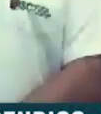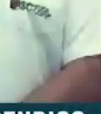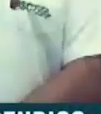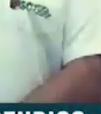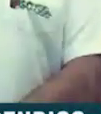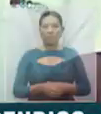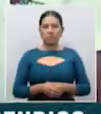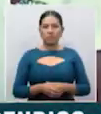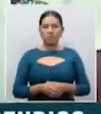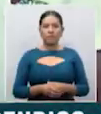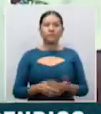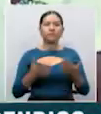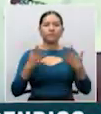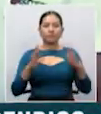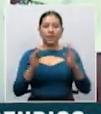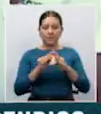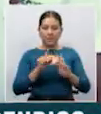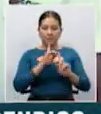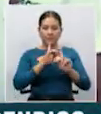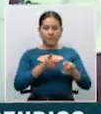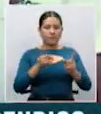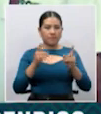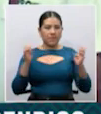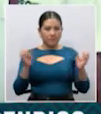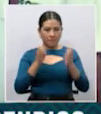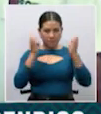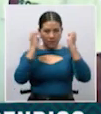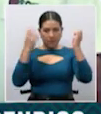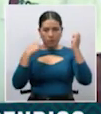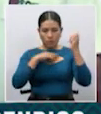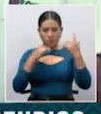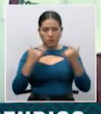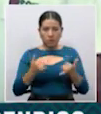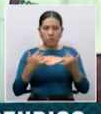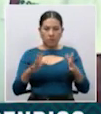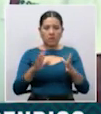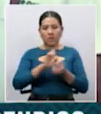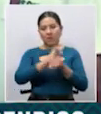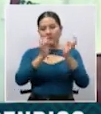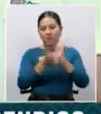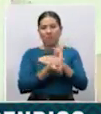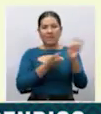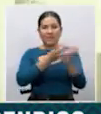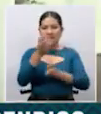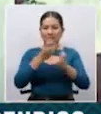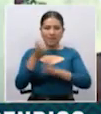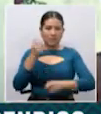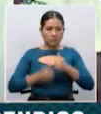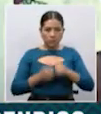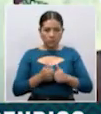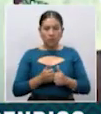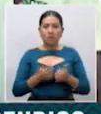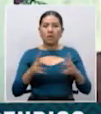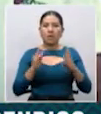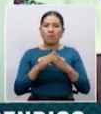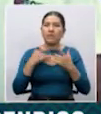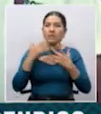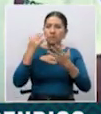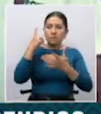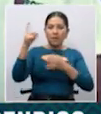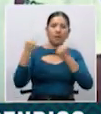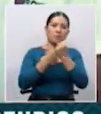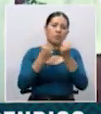Esta declaratoria busca, evidentemente, lograr cooperación internacional. Todo el equipamiento que